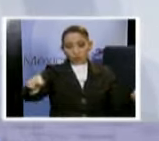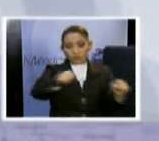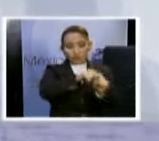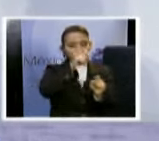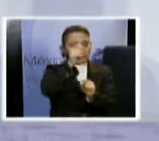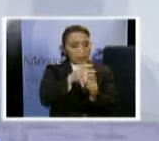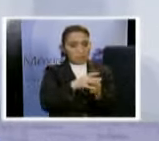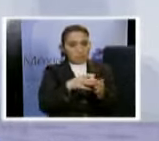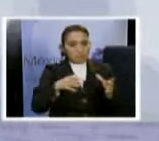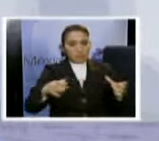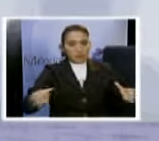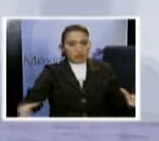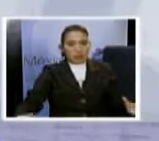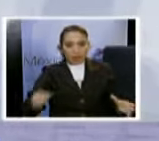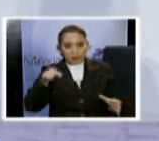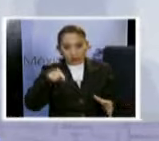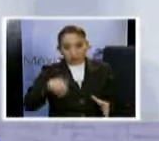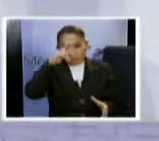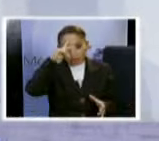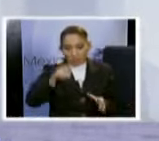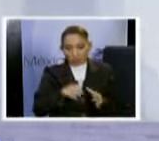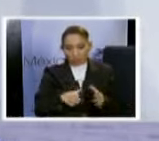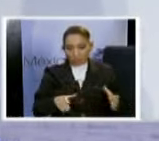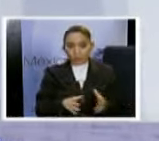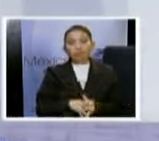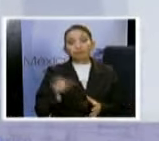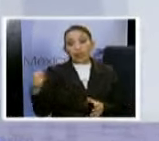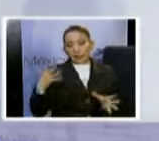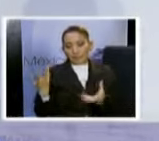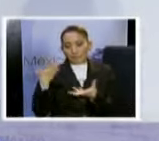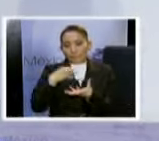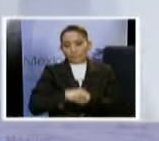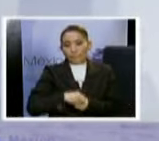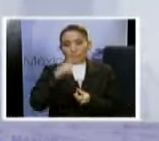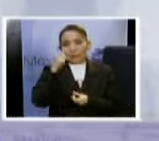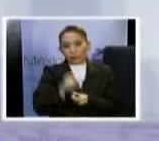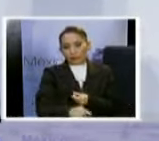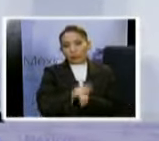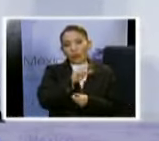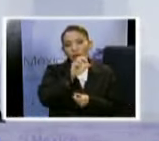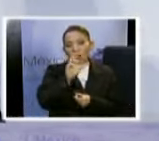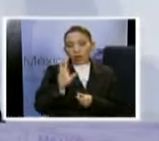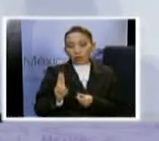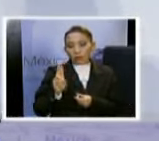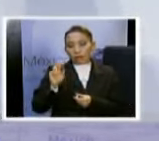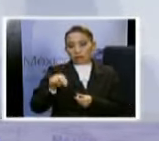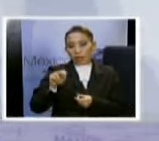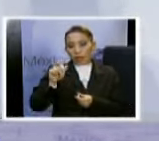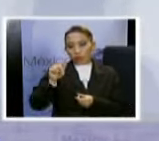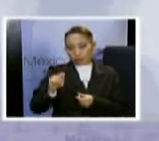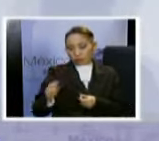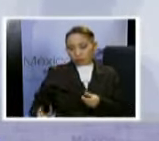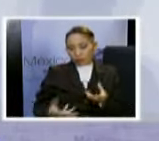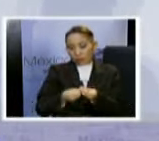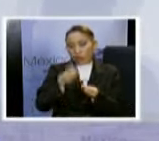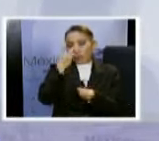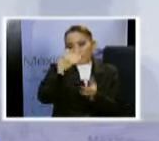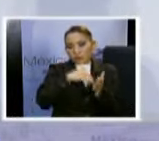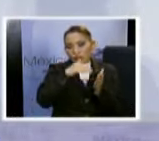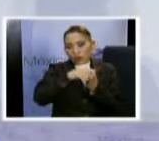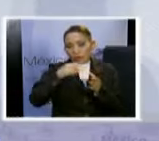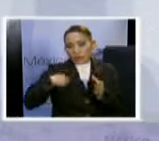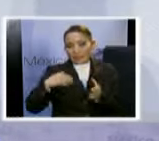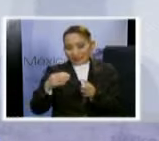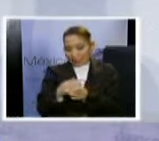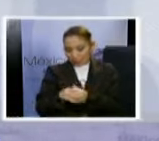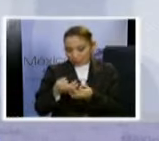decir, un poquito más que nuestro país. Si se incluye a Nunavut, que tiene otros 2 millones, la extensión